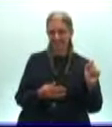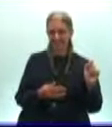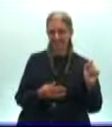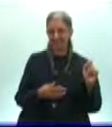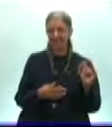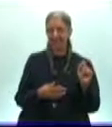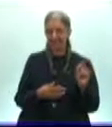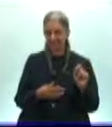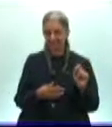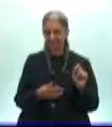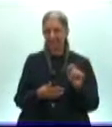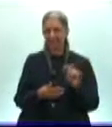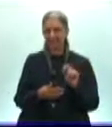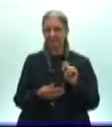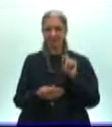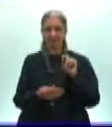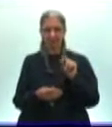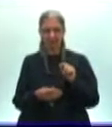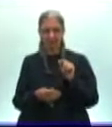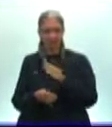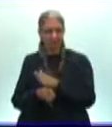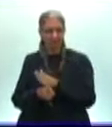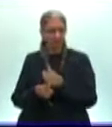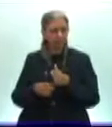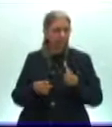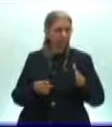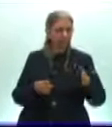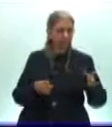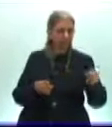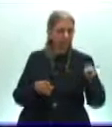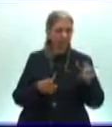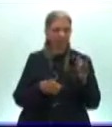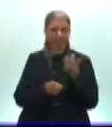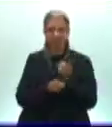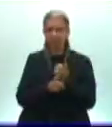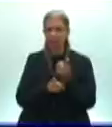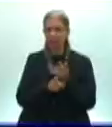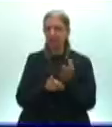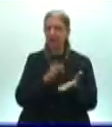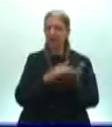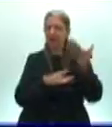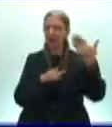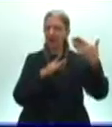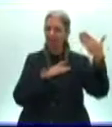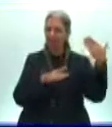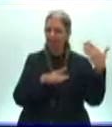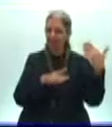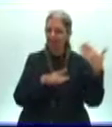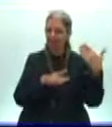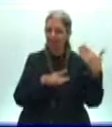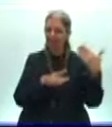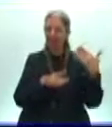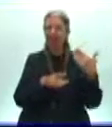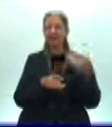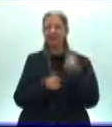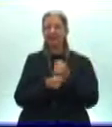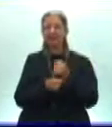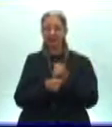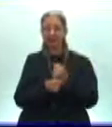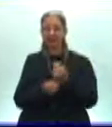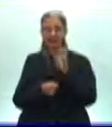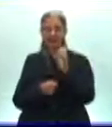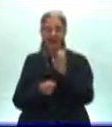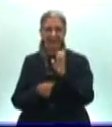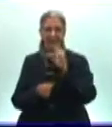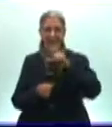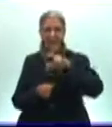las ecuaciones. Durante los encuentros anteriores, cuando trabajamos las ecuaciones, es